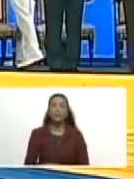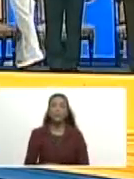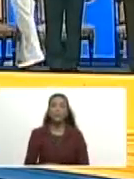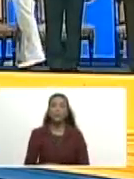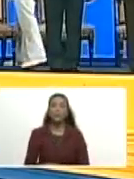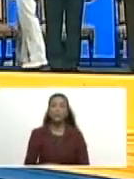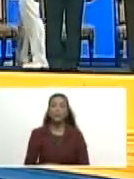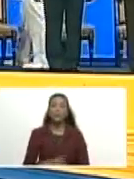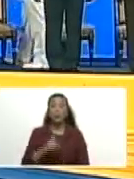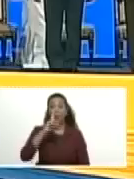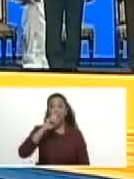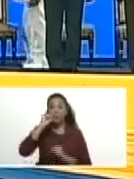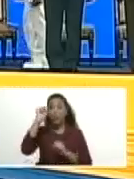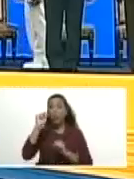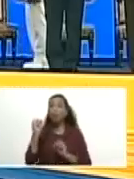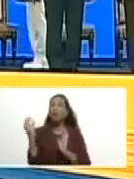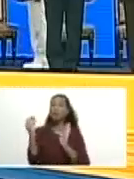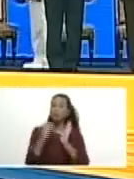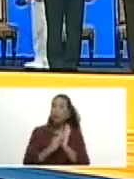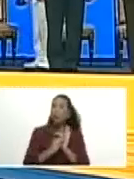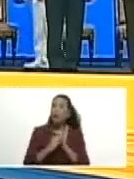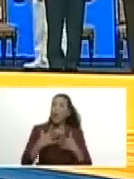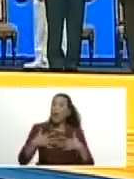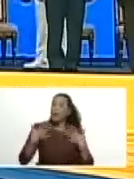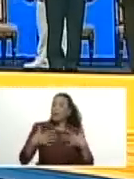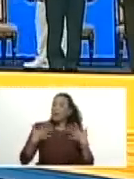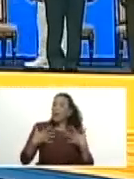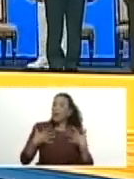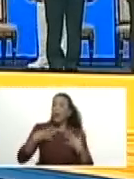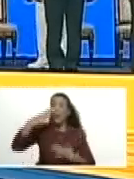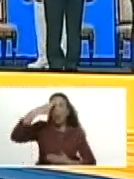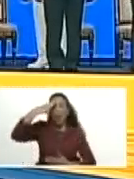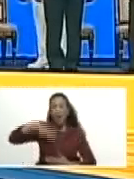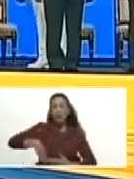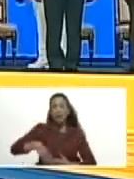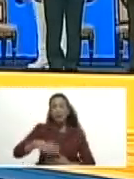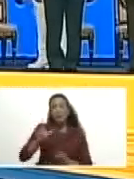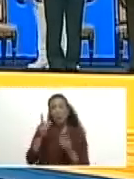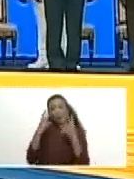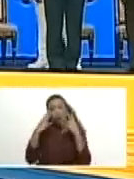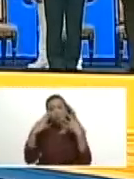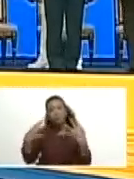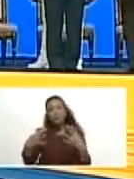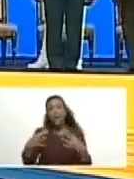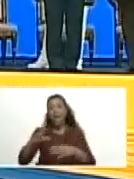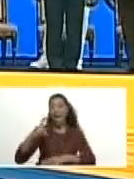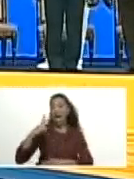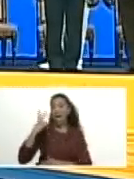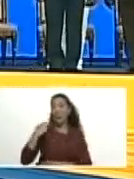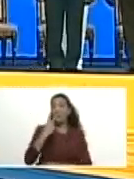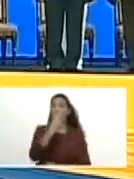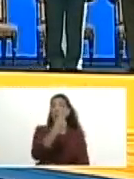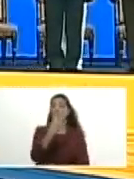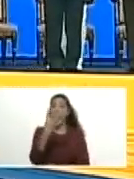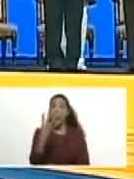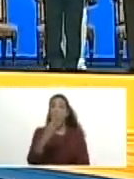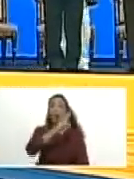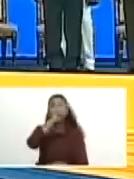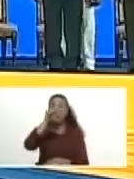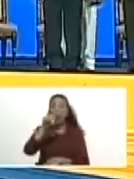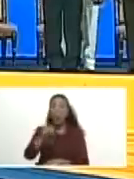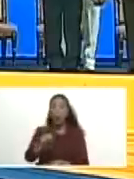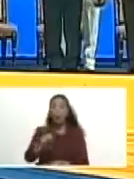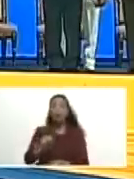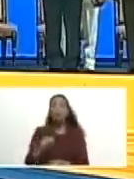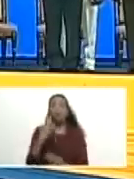El jefe de Estado también reiteraba su emoción por el ejército bolivariano en aquel acto del 24 de junio.